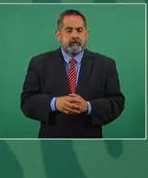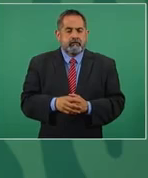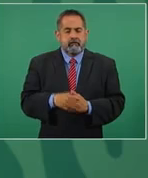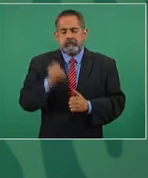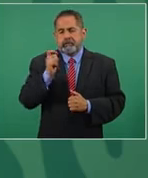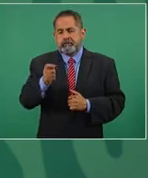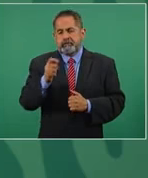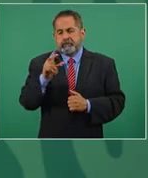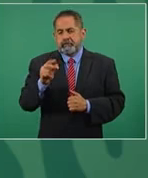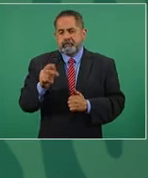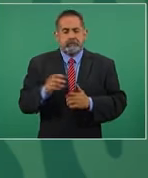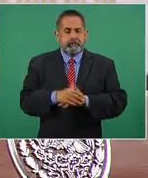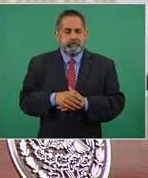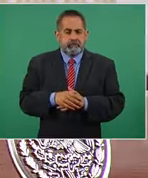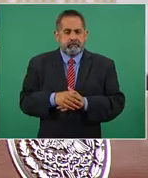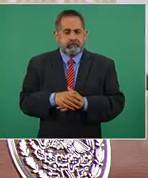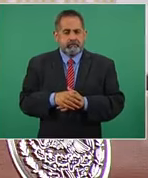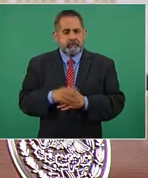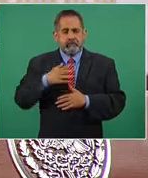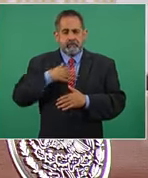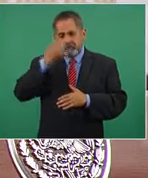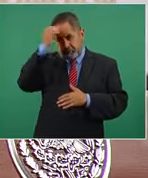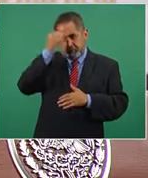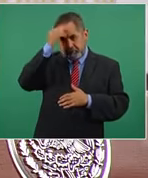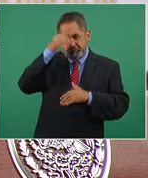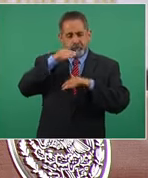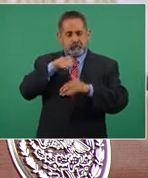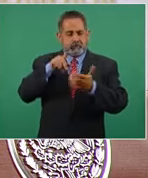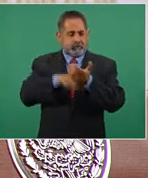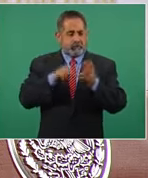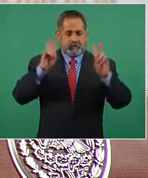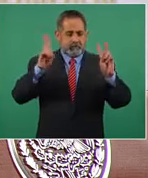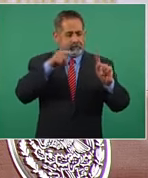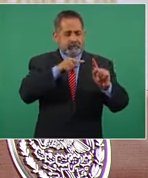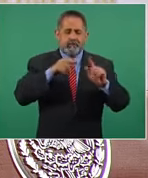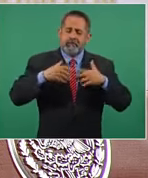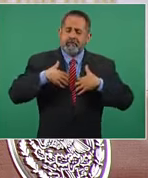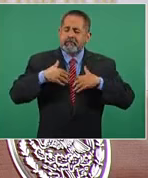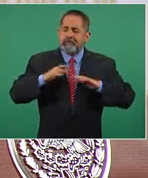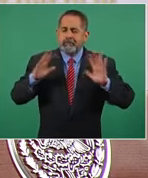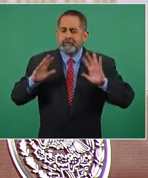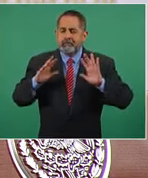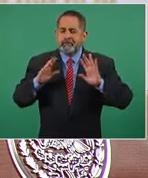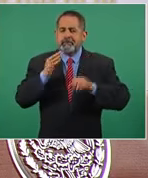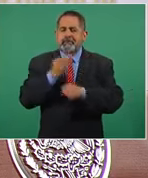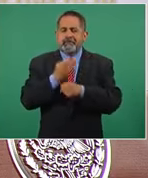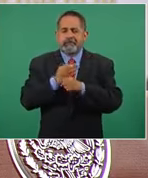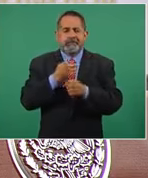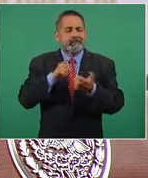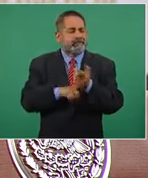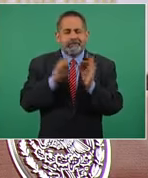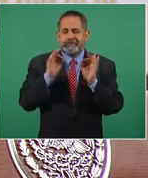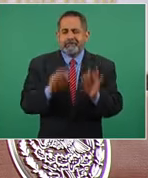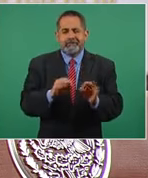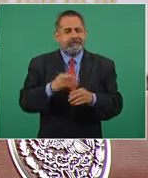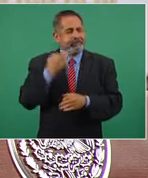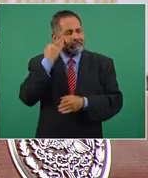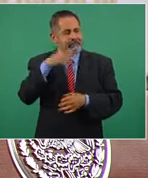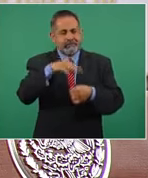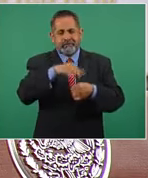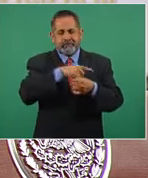no es prudente opinar sobre estos casos porque estamos en plena